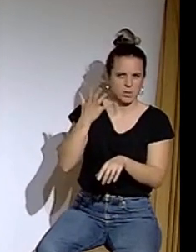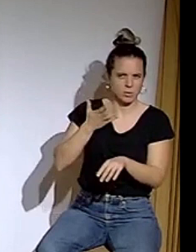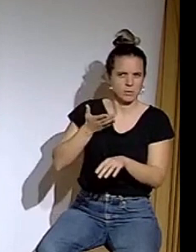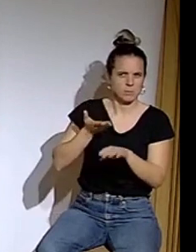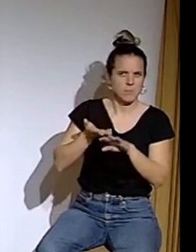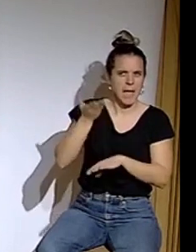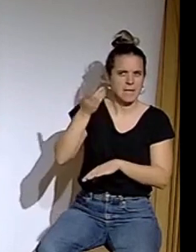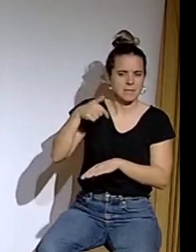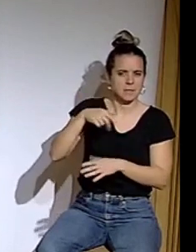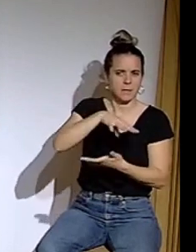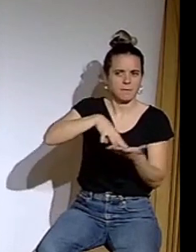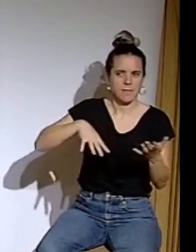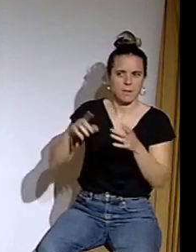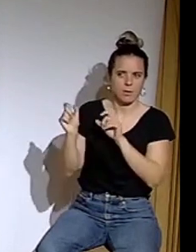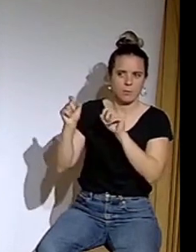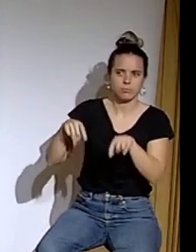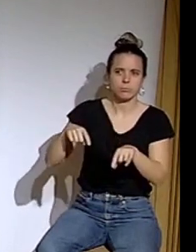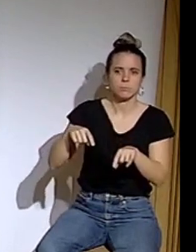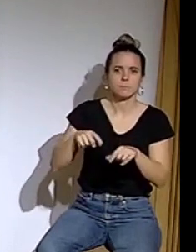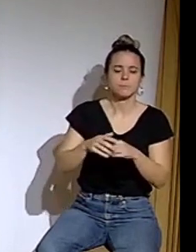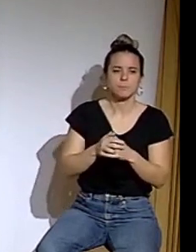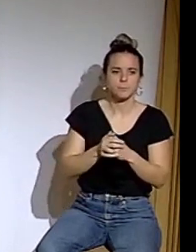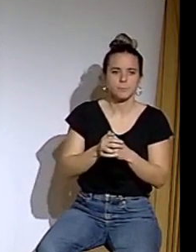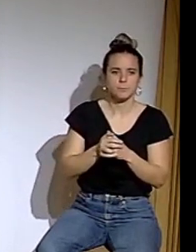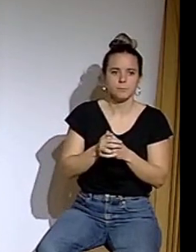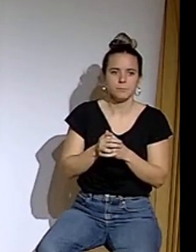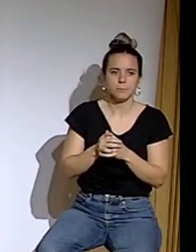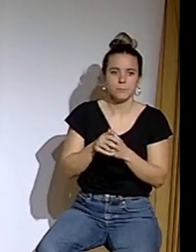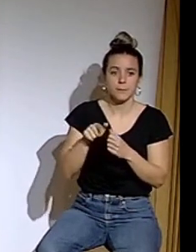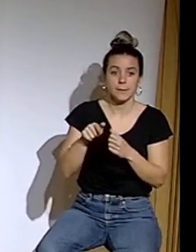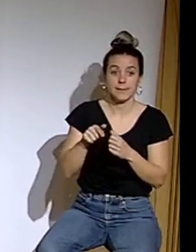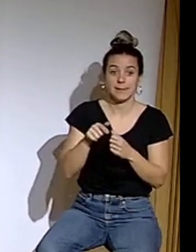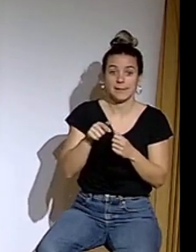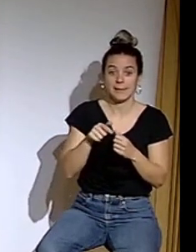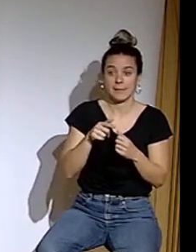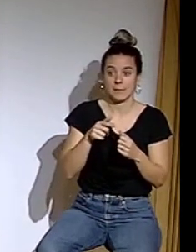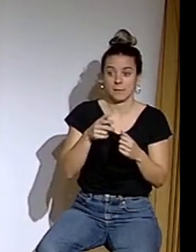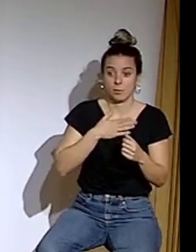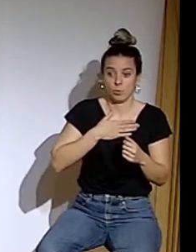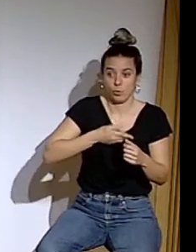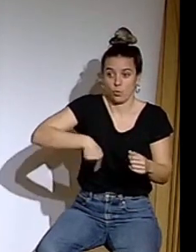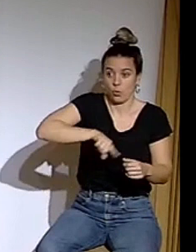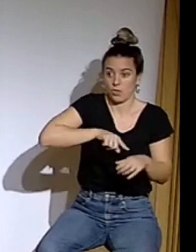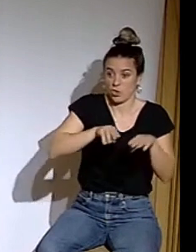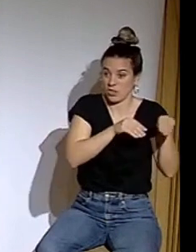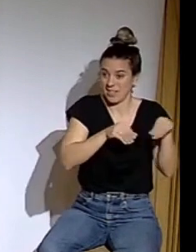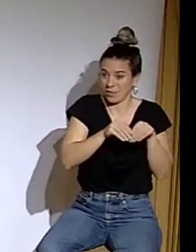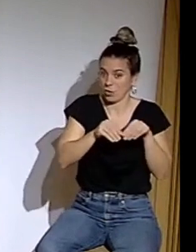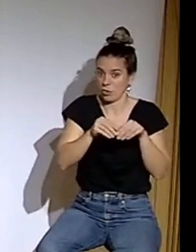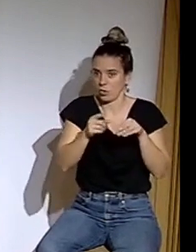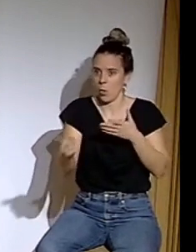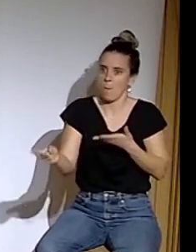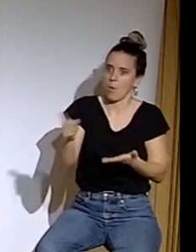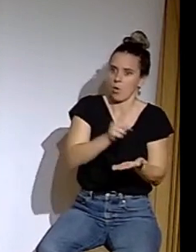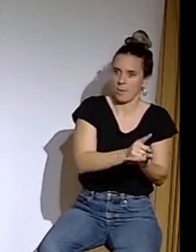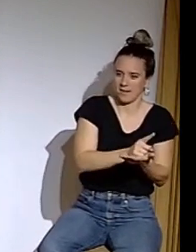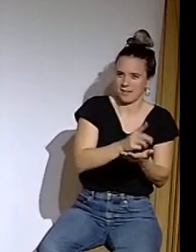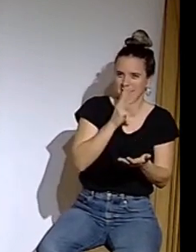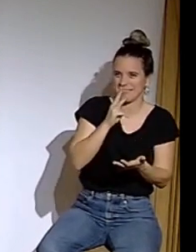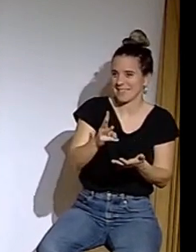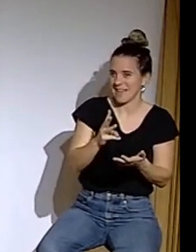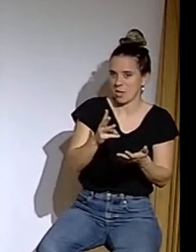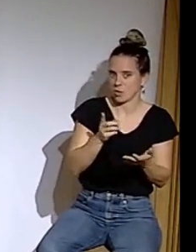en Barcelona y vamos a volver a nuestros territorios Después de tres años sin ir